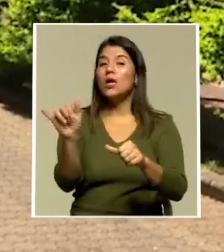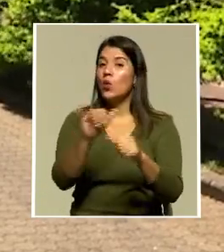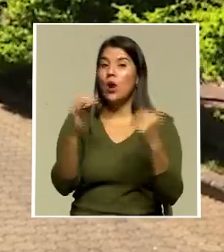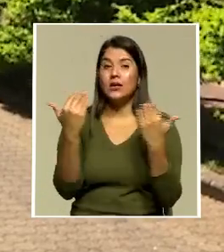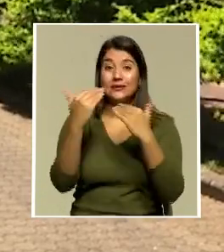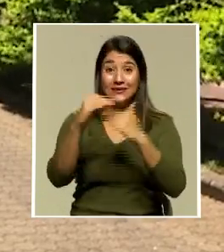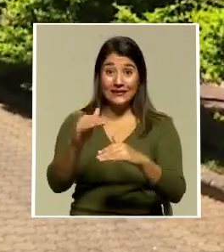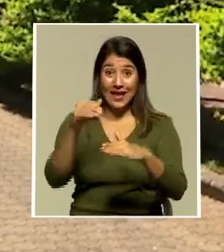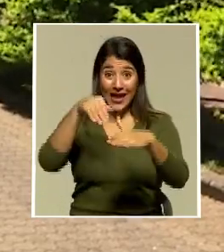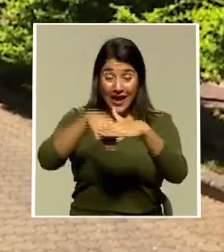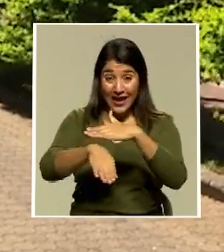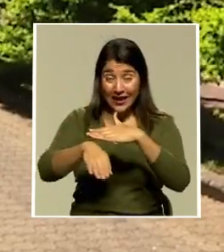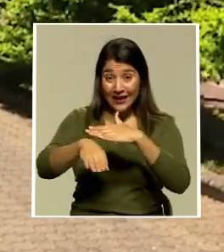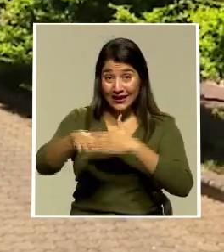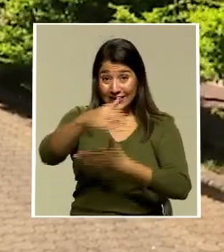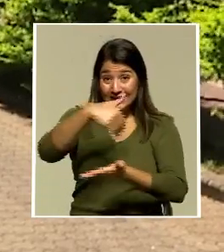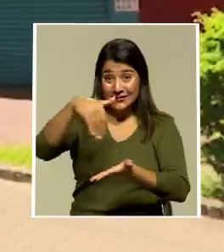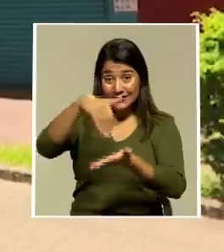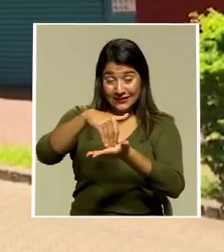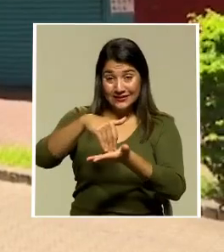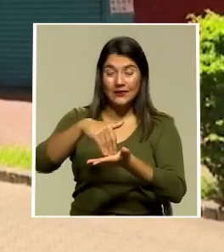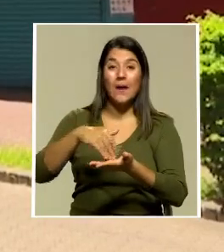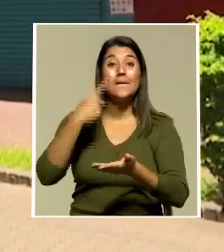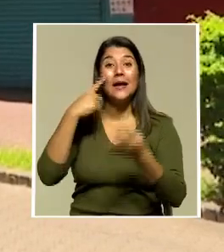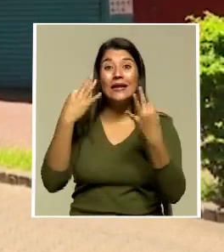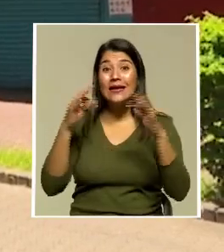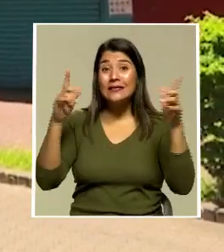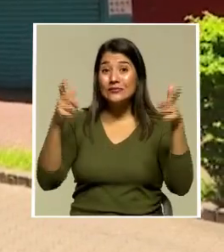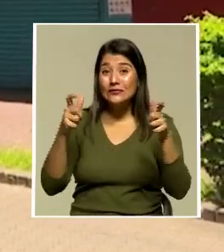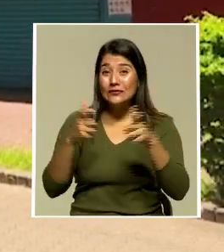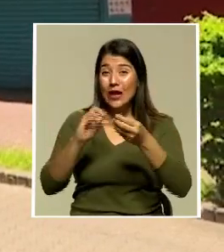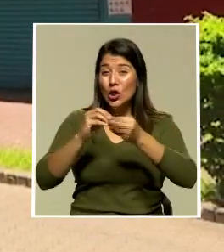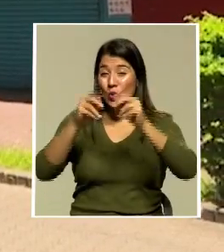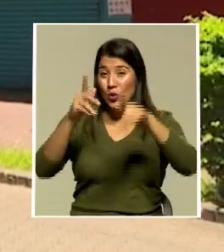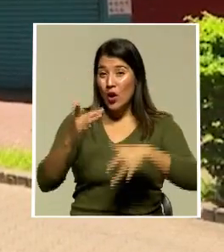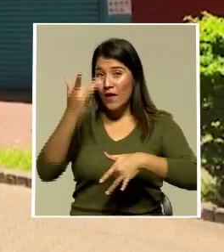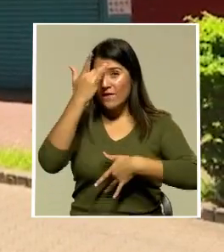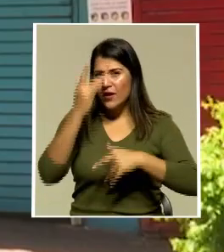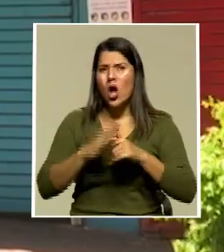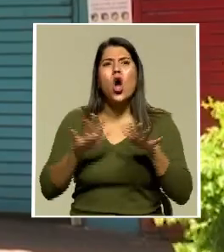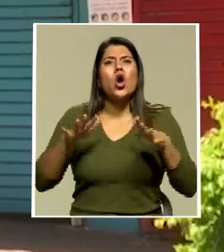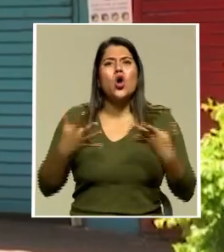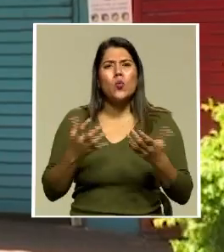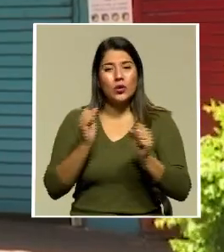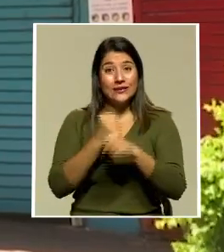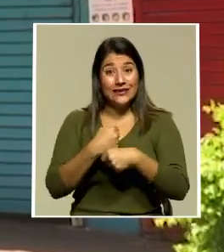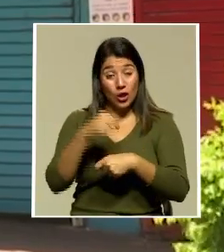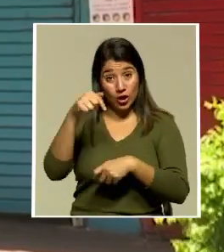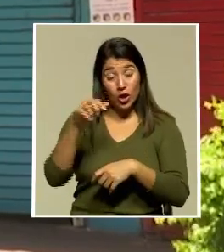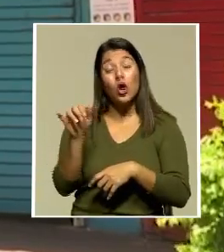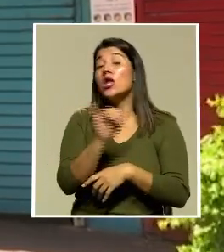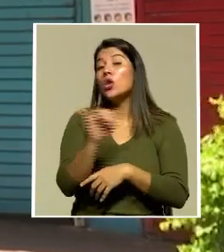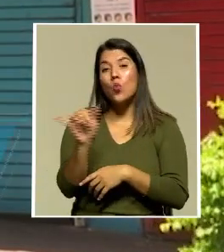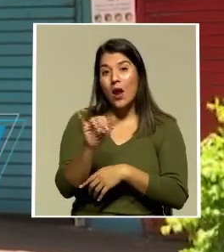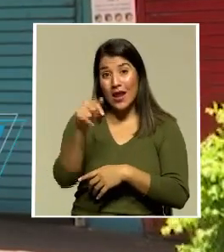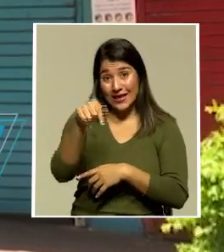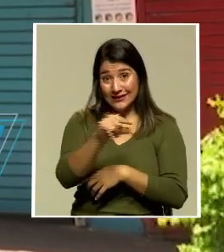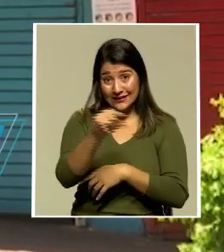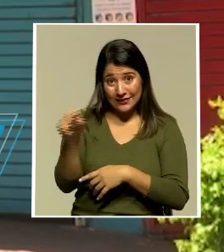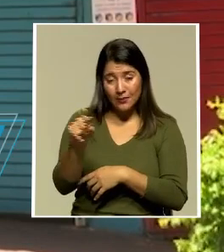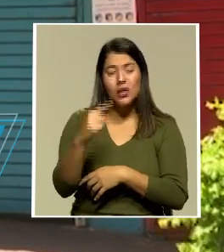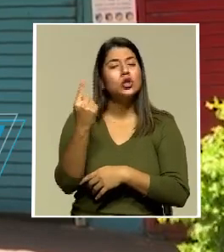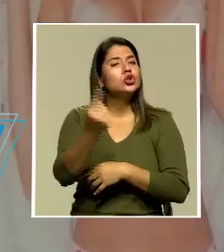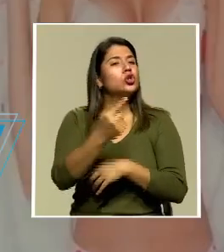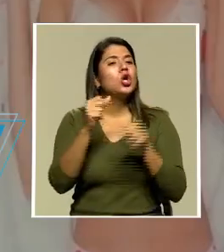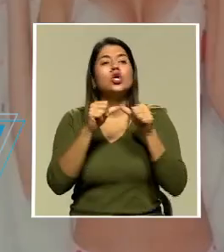central del país para reducir el incremento de casos. Como se ha realizado a lo largo de esta semana, solo podrán operar los servicios esenciales